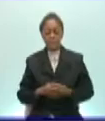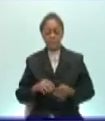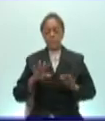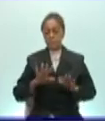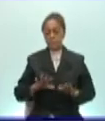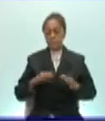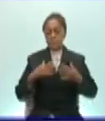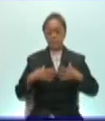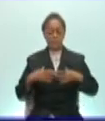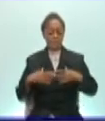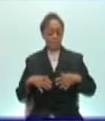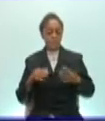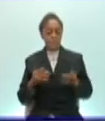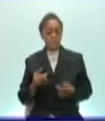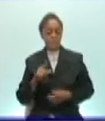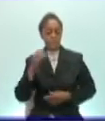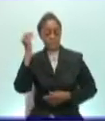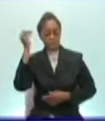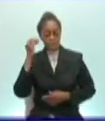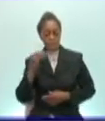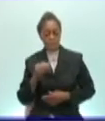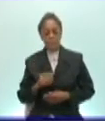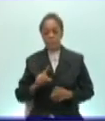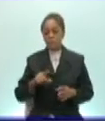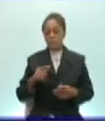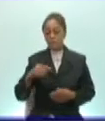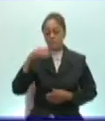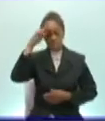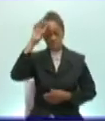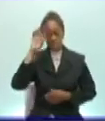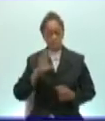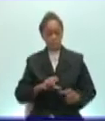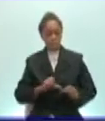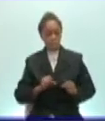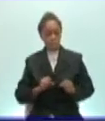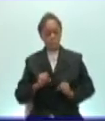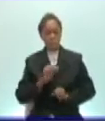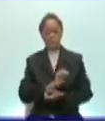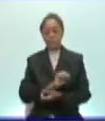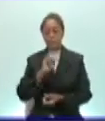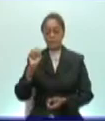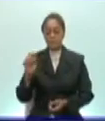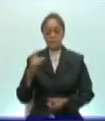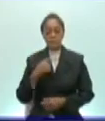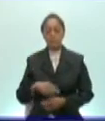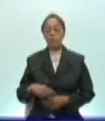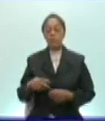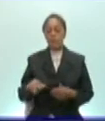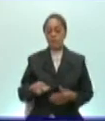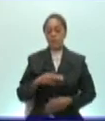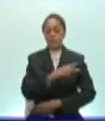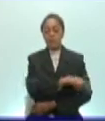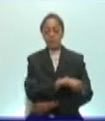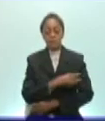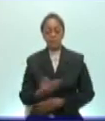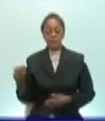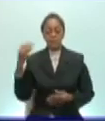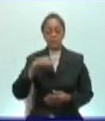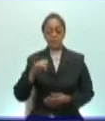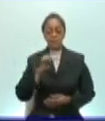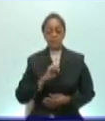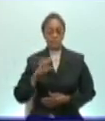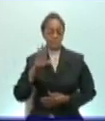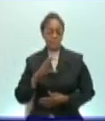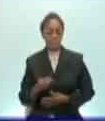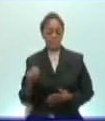paciente, que ustedes conocen. Pero corrían un riesgo, que Cuba lograra su independencia o que algún país europeo interviniera. Rápidamente se resuelve